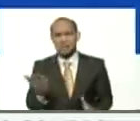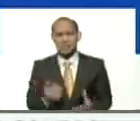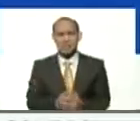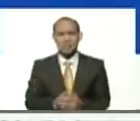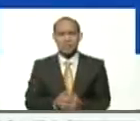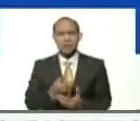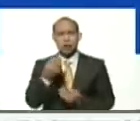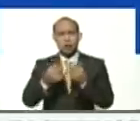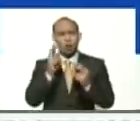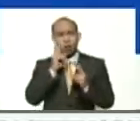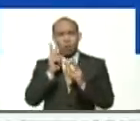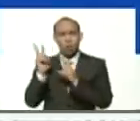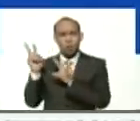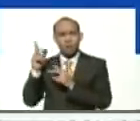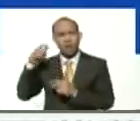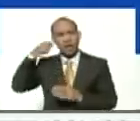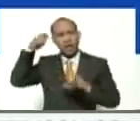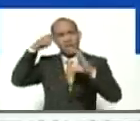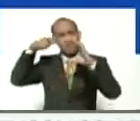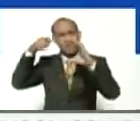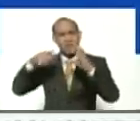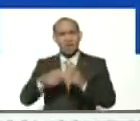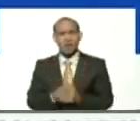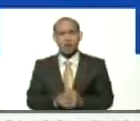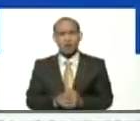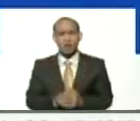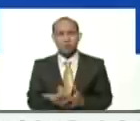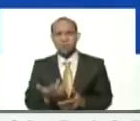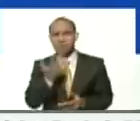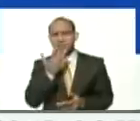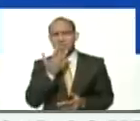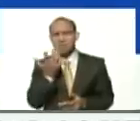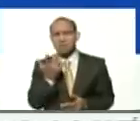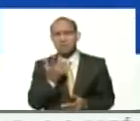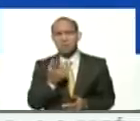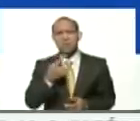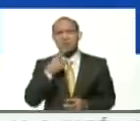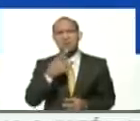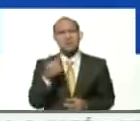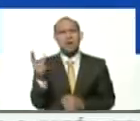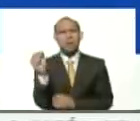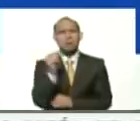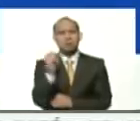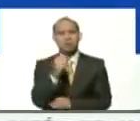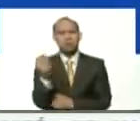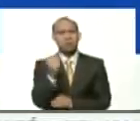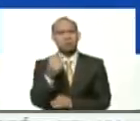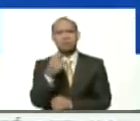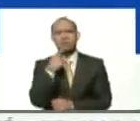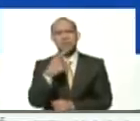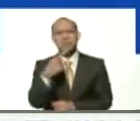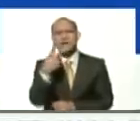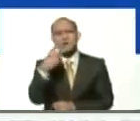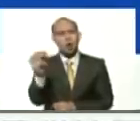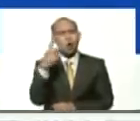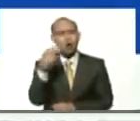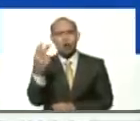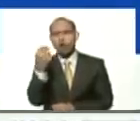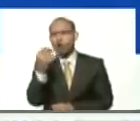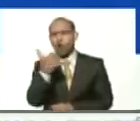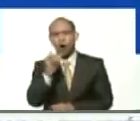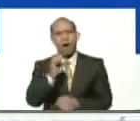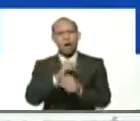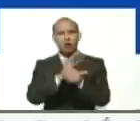como ustedes bien vieron en este vídeo bueno sencillamente siempre negó y ha negado la existencia